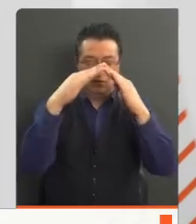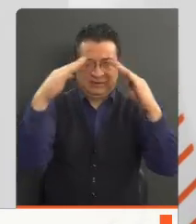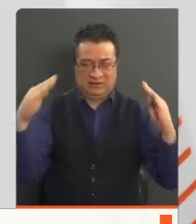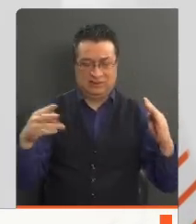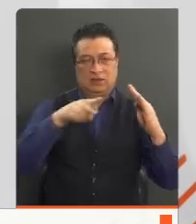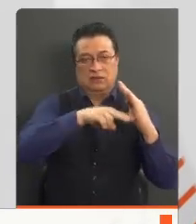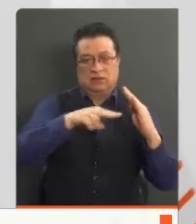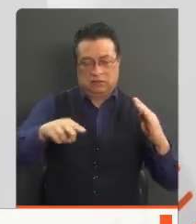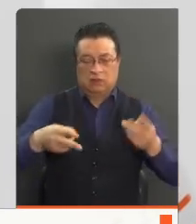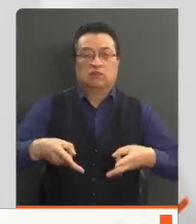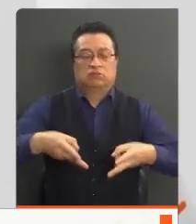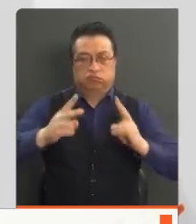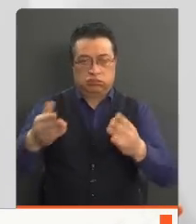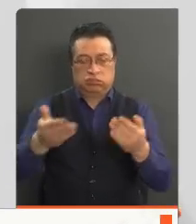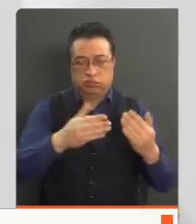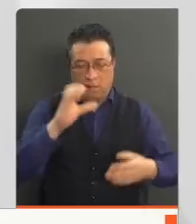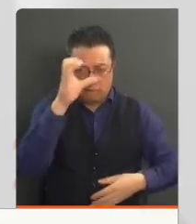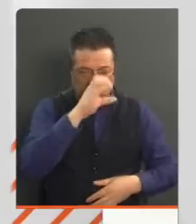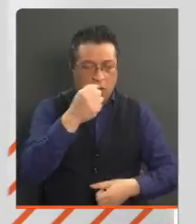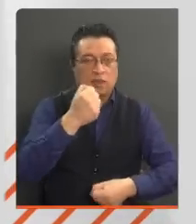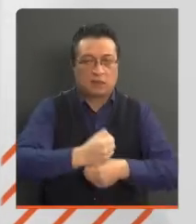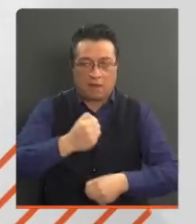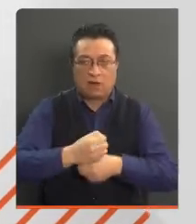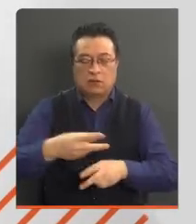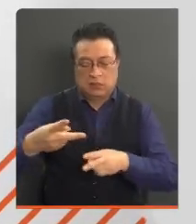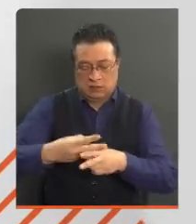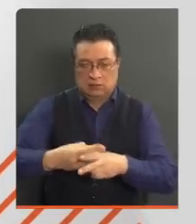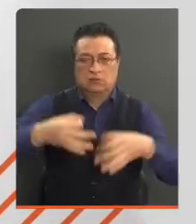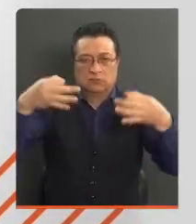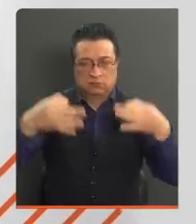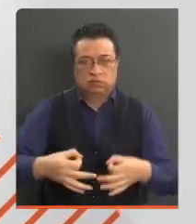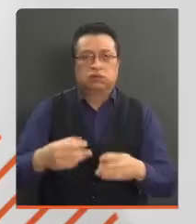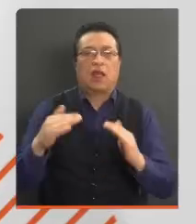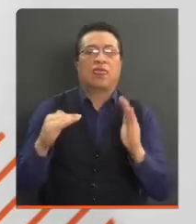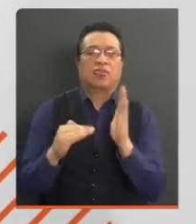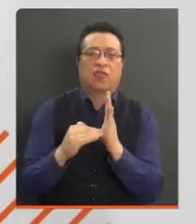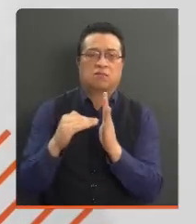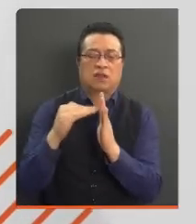mientras encuentran trabajo para arrendar un verdadero departamento,